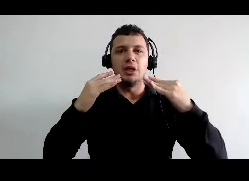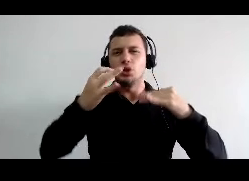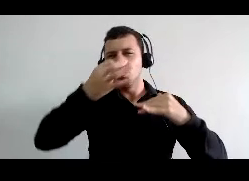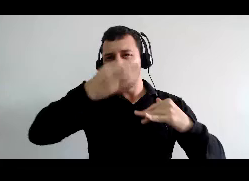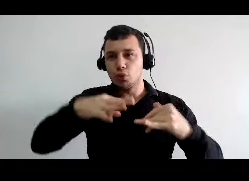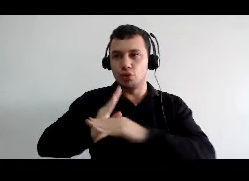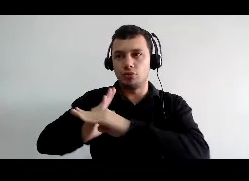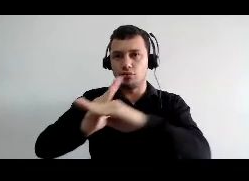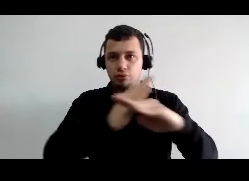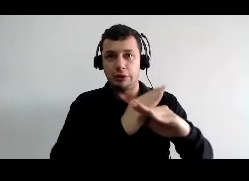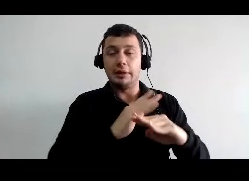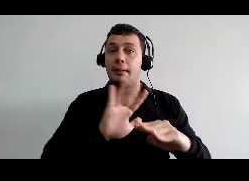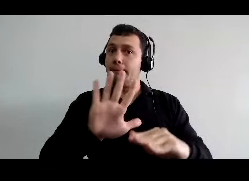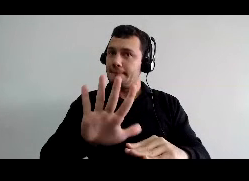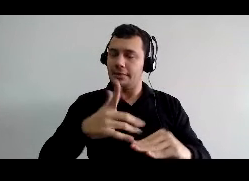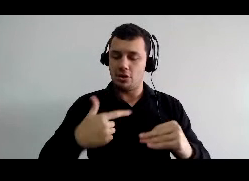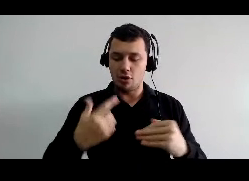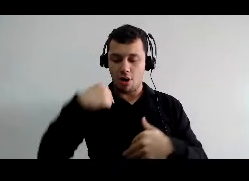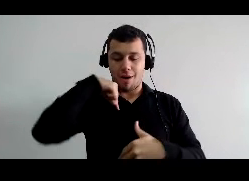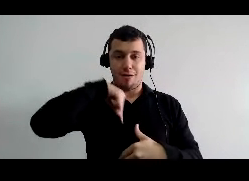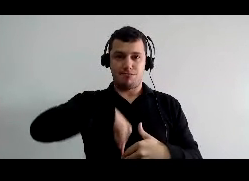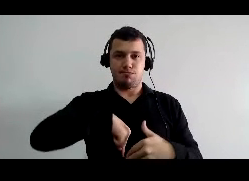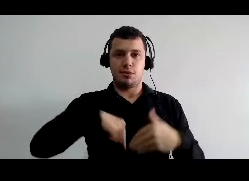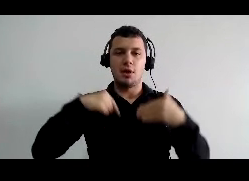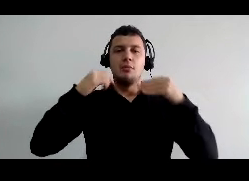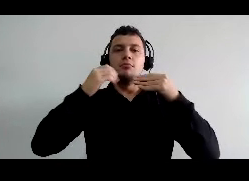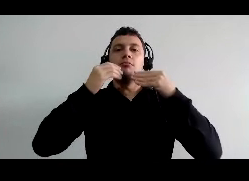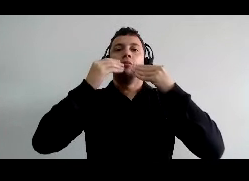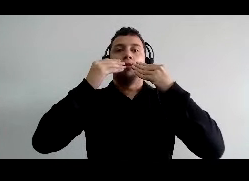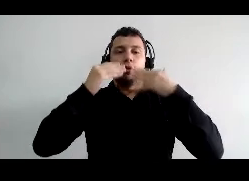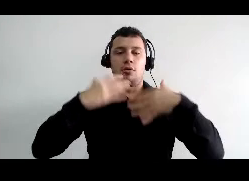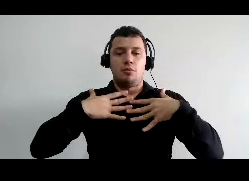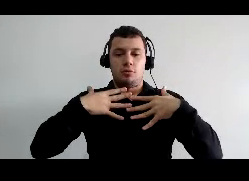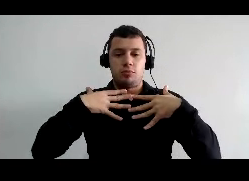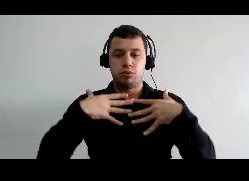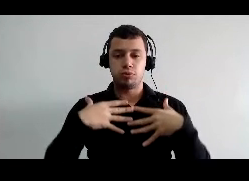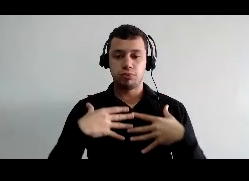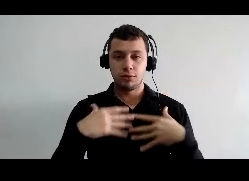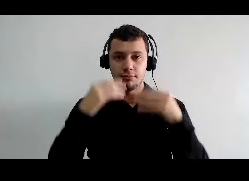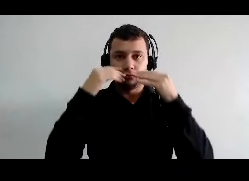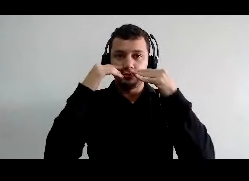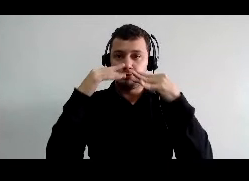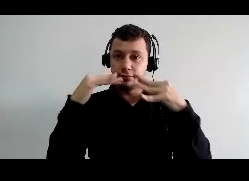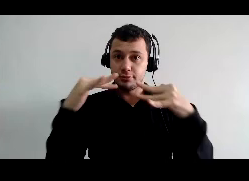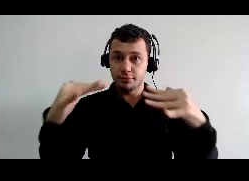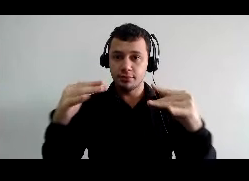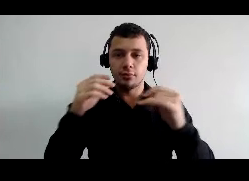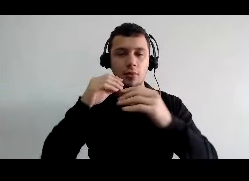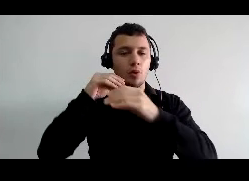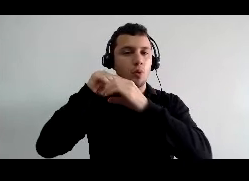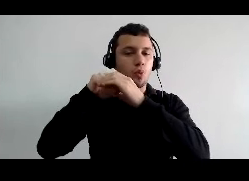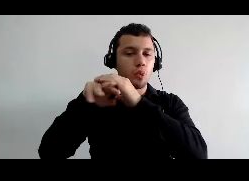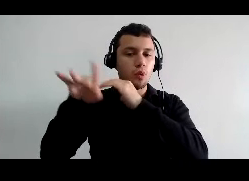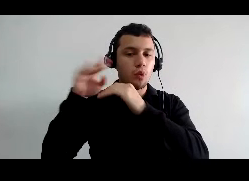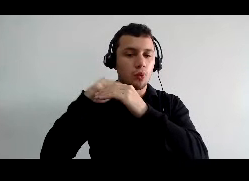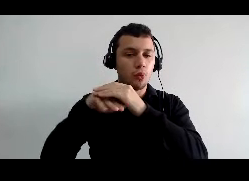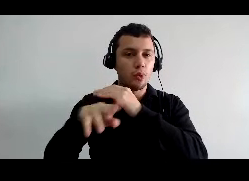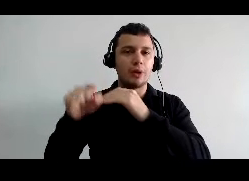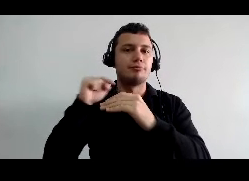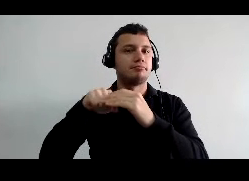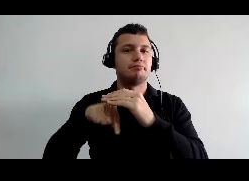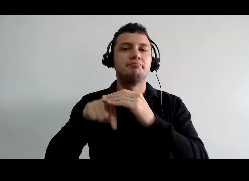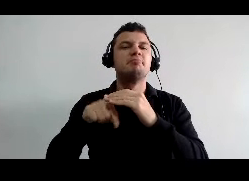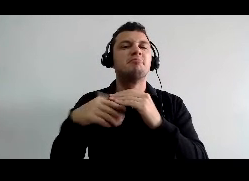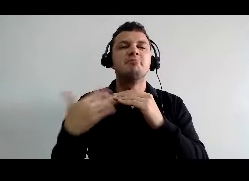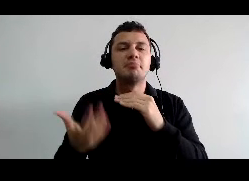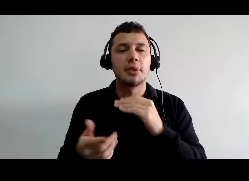de mí y que puede contaminar esas áreas. Yo lo podría utilizar en personal no asistencial en un área administrativa, pero también hay que tener en